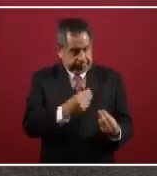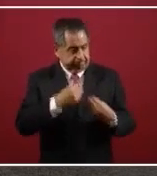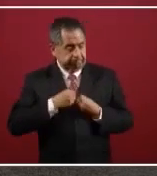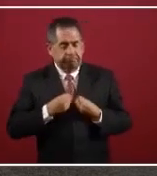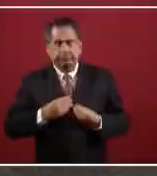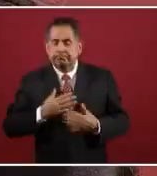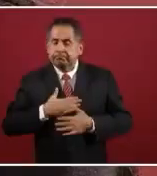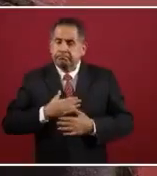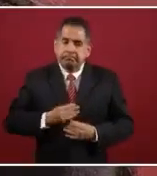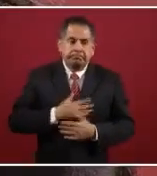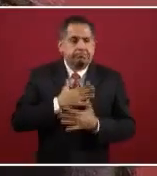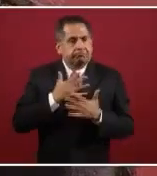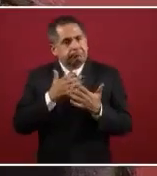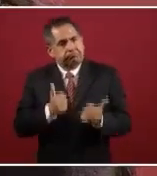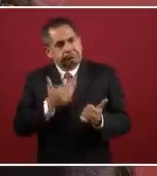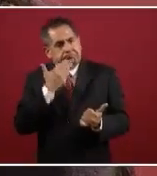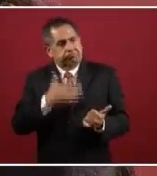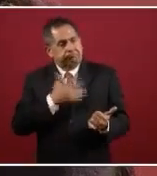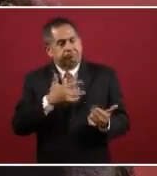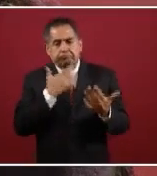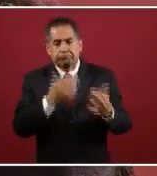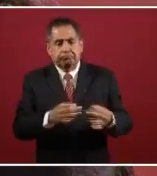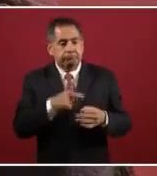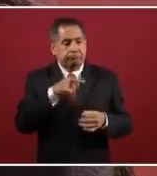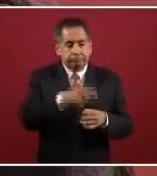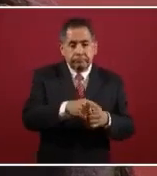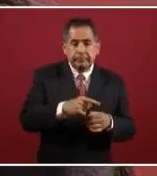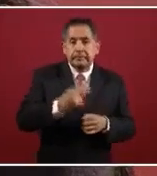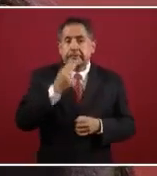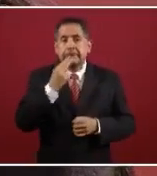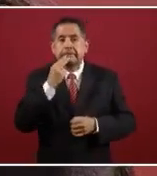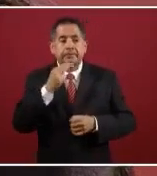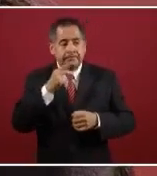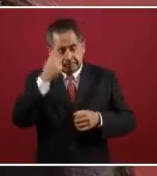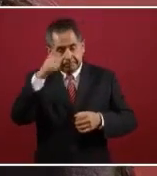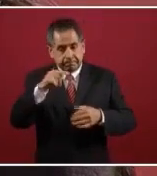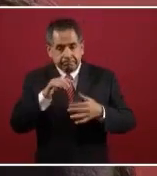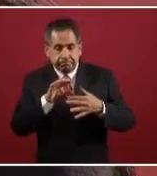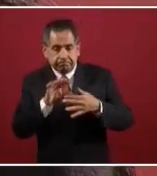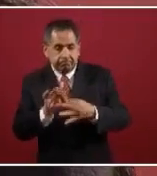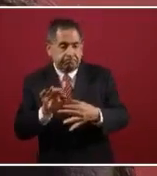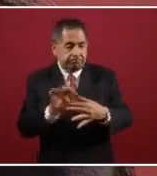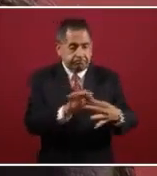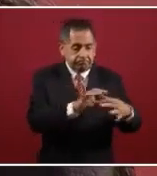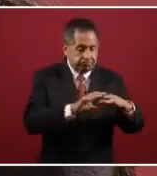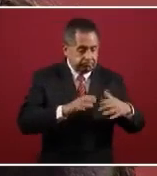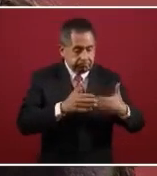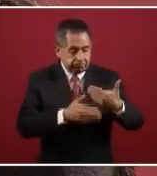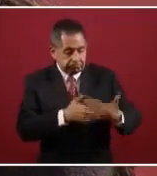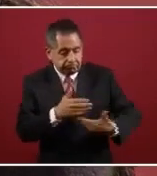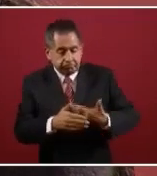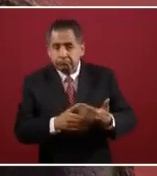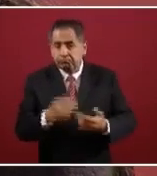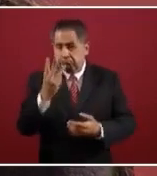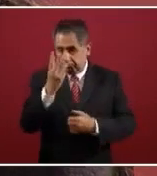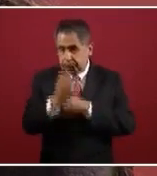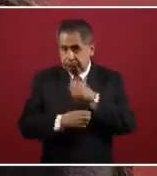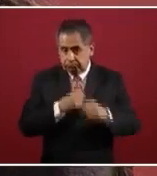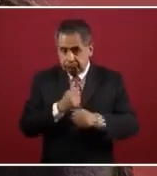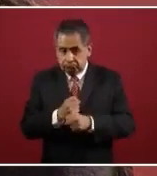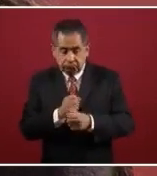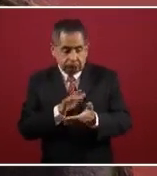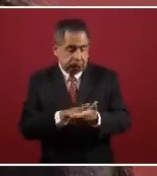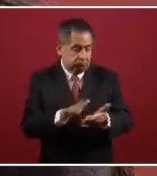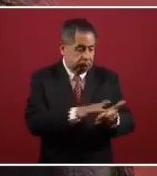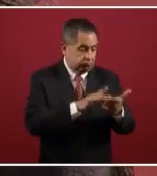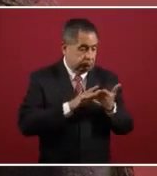tener cadenas de valor agregado en 3 años y vamos a tener también fustes